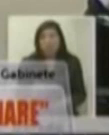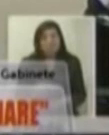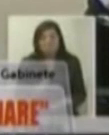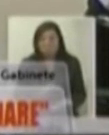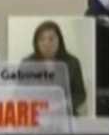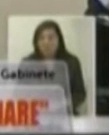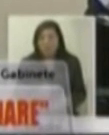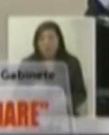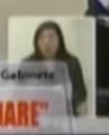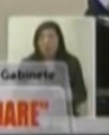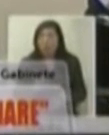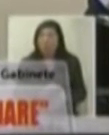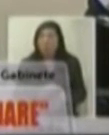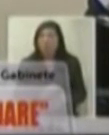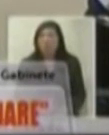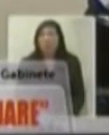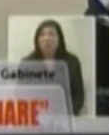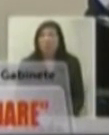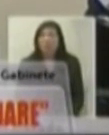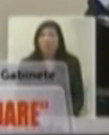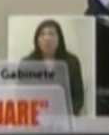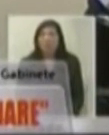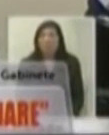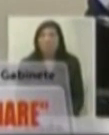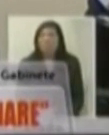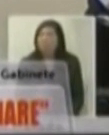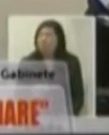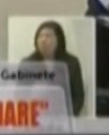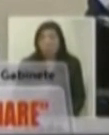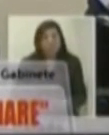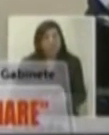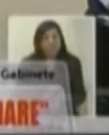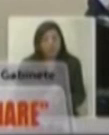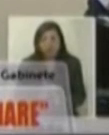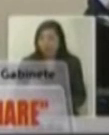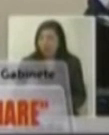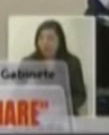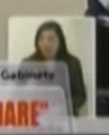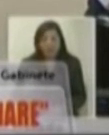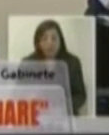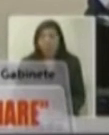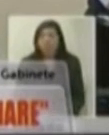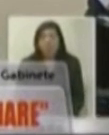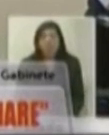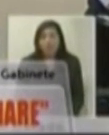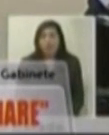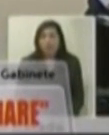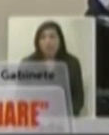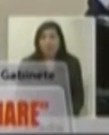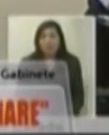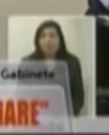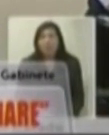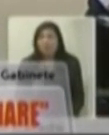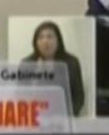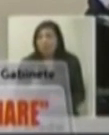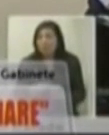este momento actos de violencia ahora en la capital. No vamos a negociar con el CONARE, no vamos a negociar con facciones de